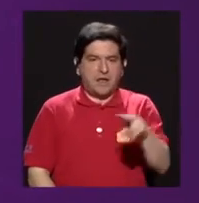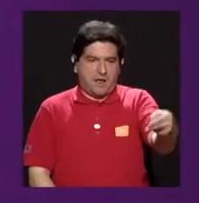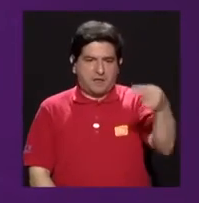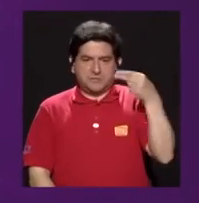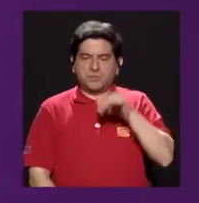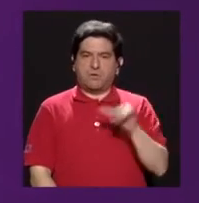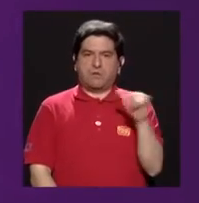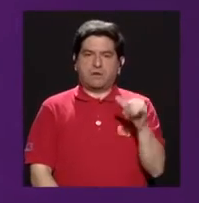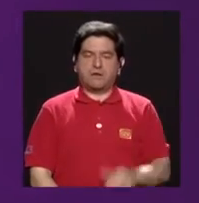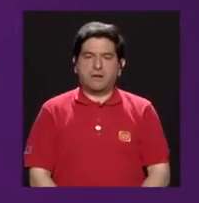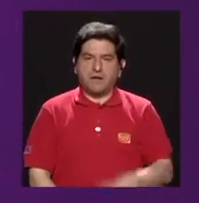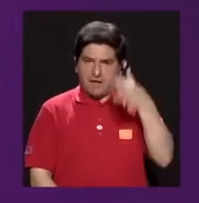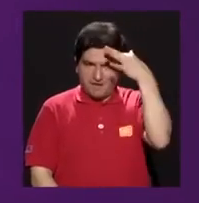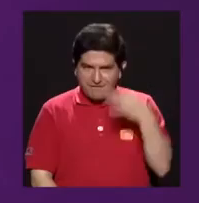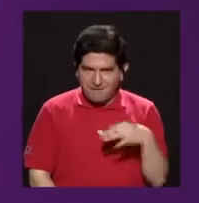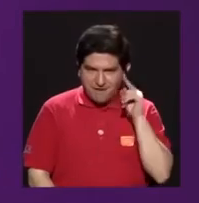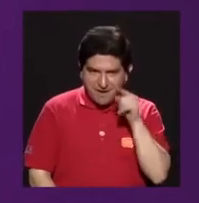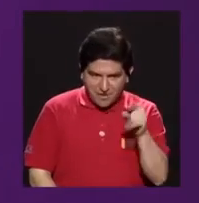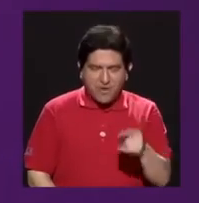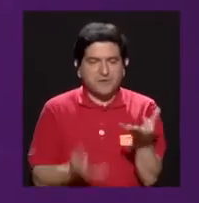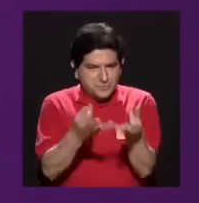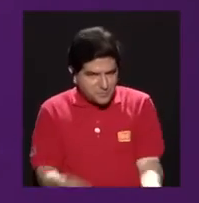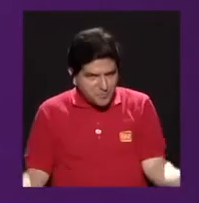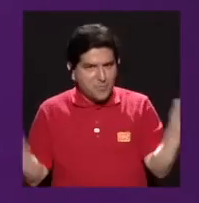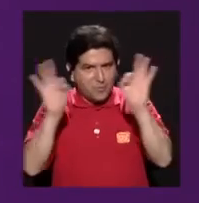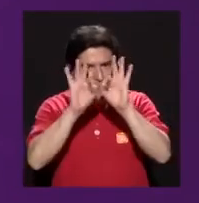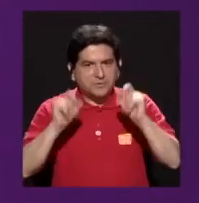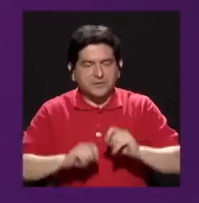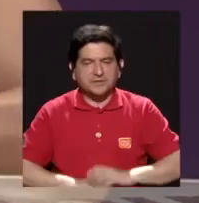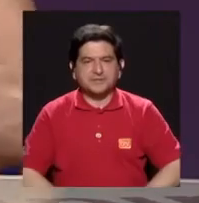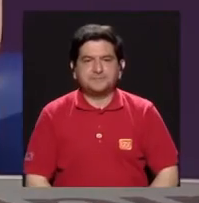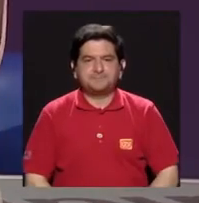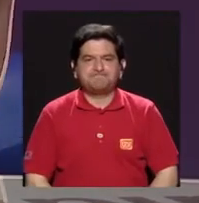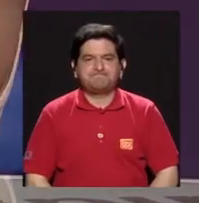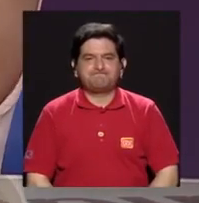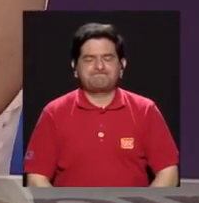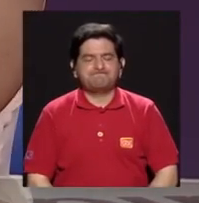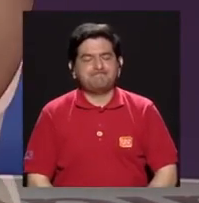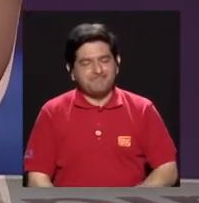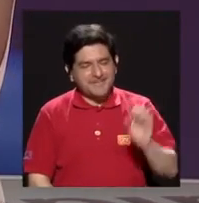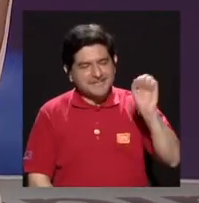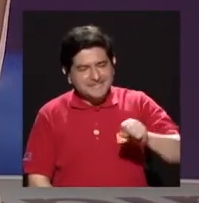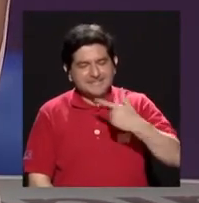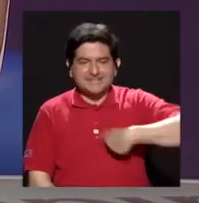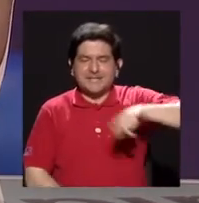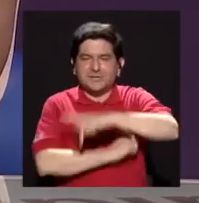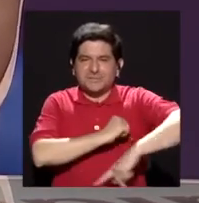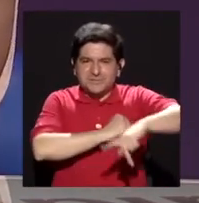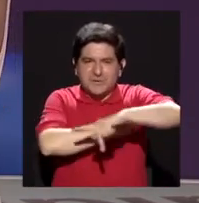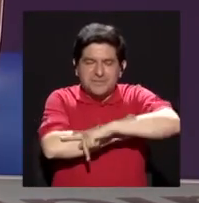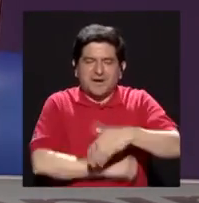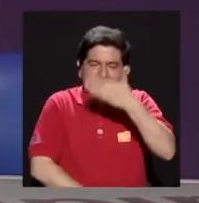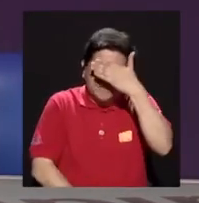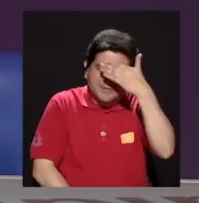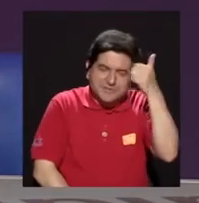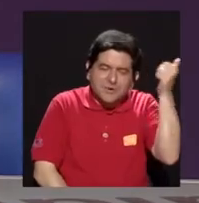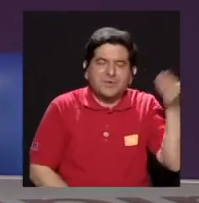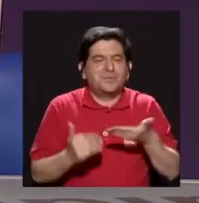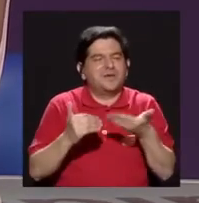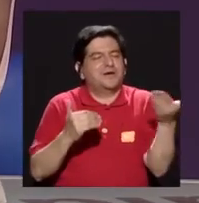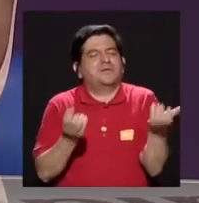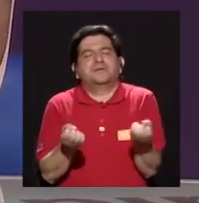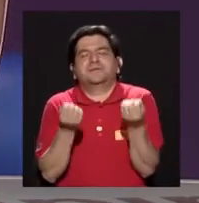historia, ¿verdad? Yo creo que ahí eso sería muy importante. Sí, como somos un país que olvida muchas cosas. También